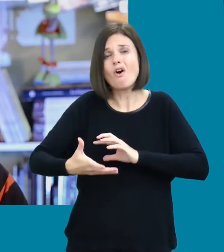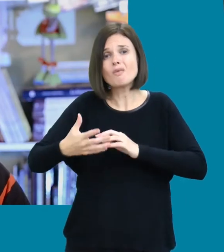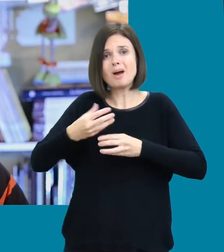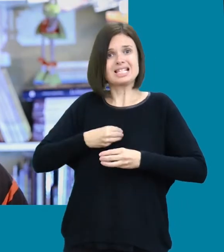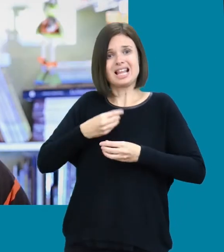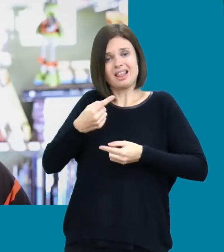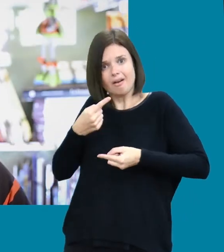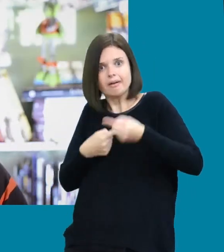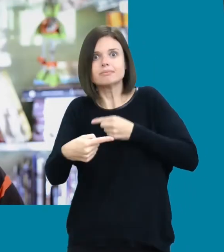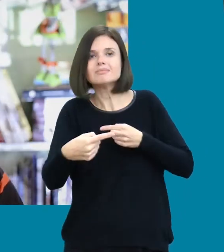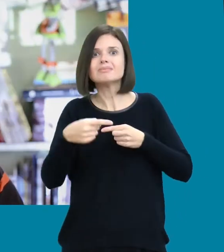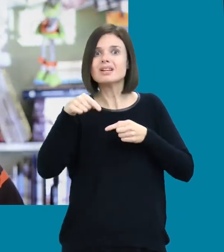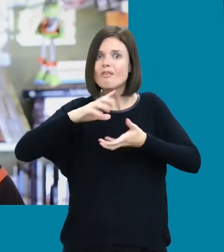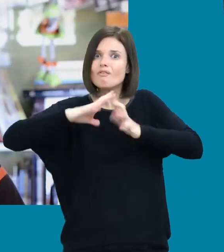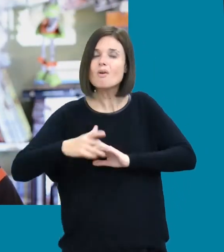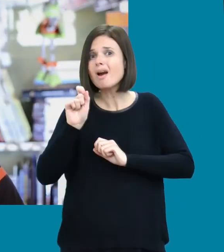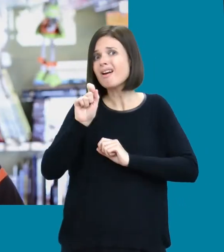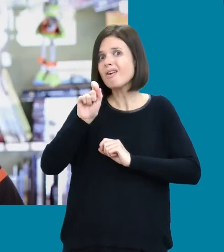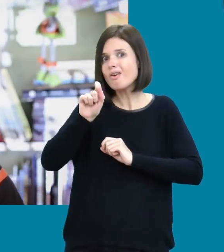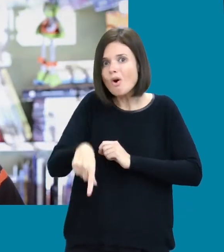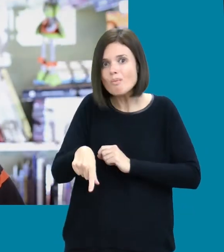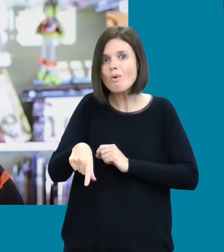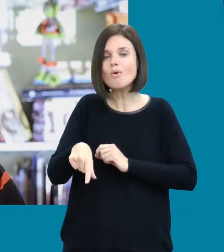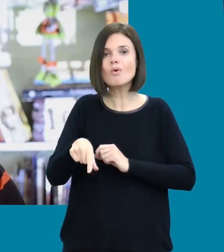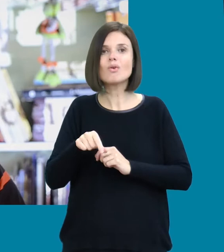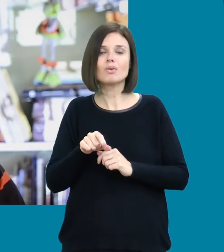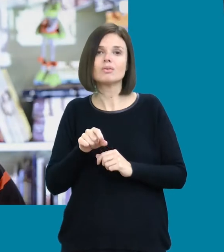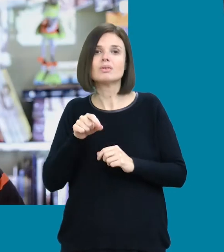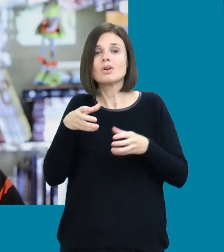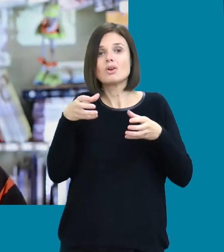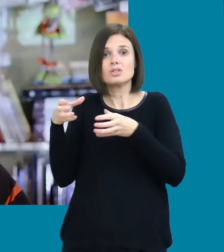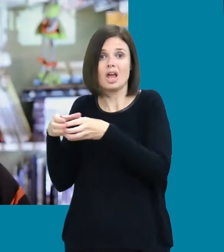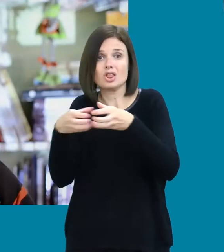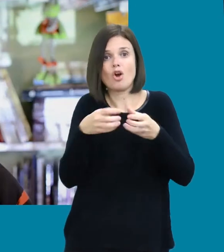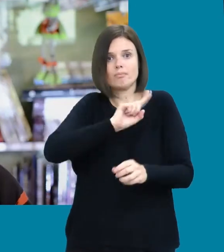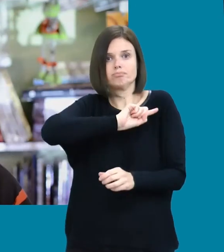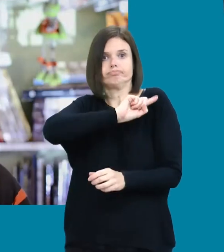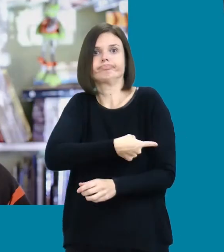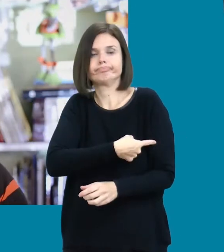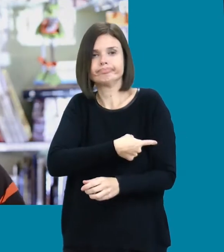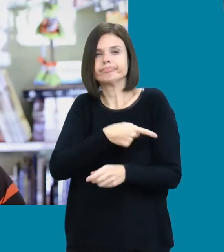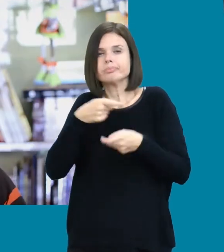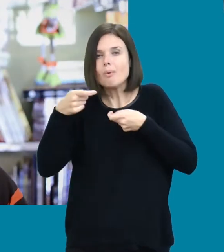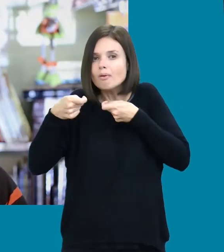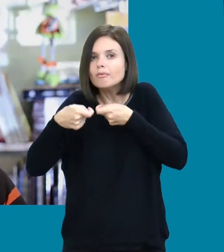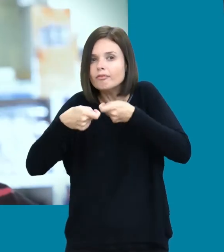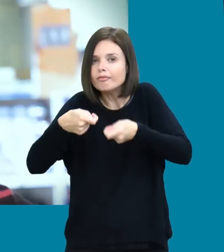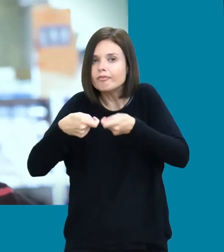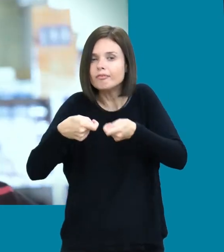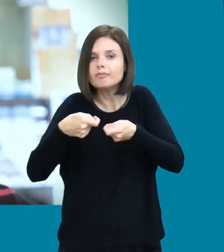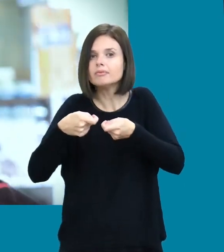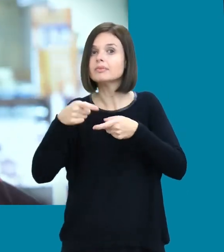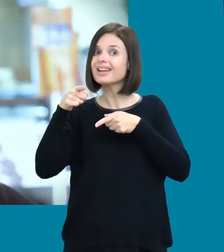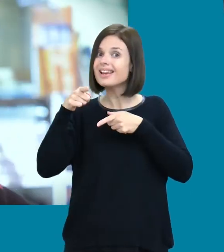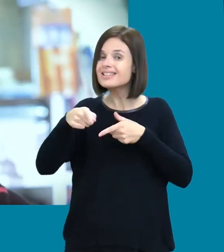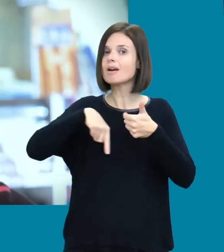que es muy común que los sectores del poder intentan hacer, ¿no? Esa